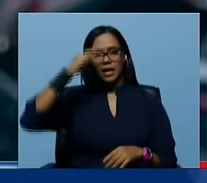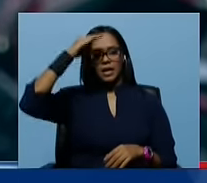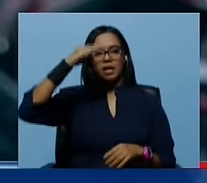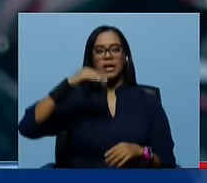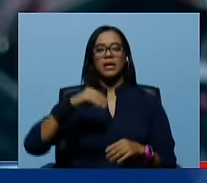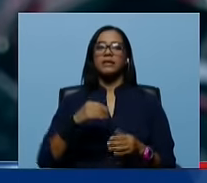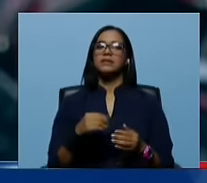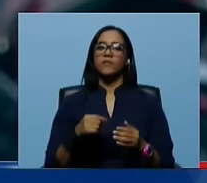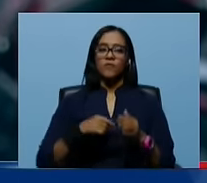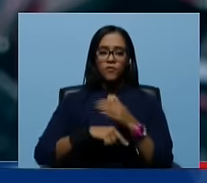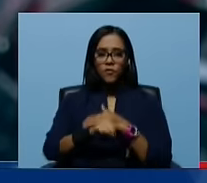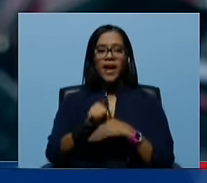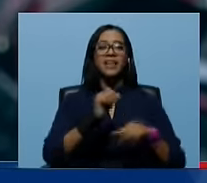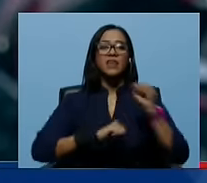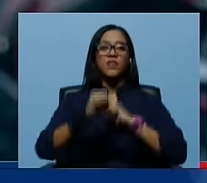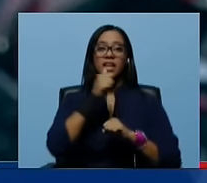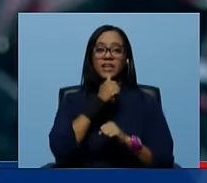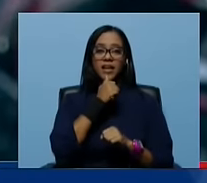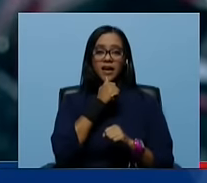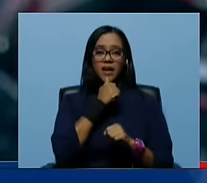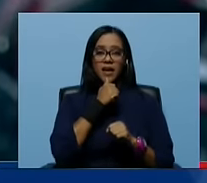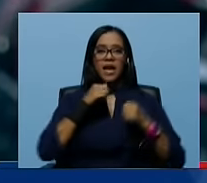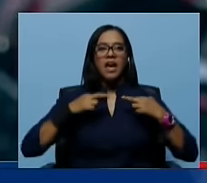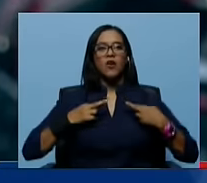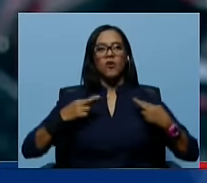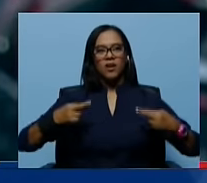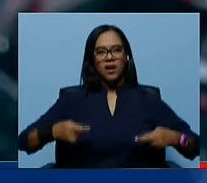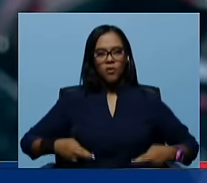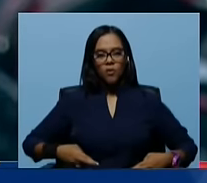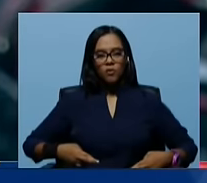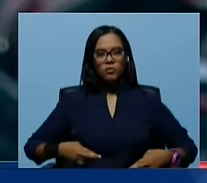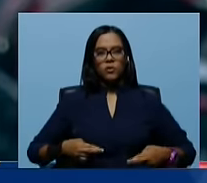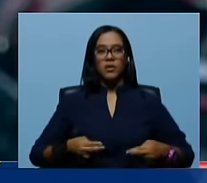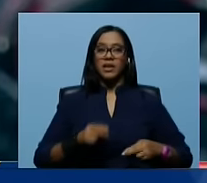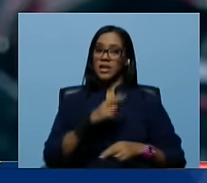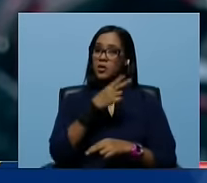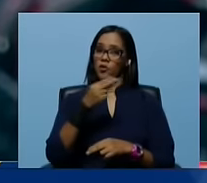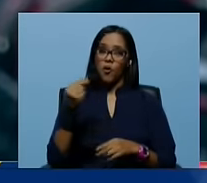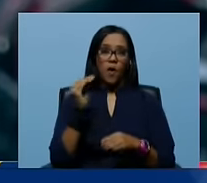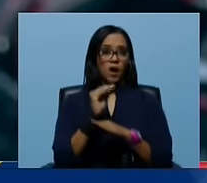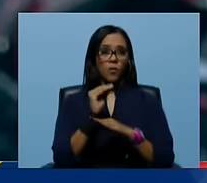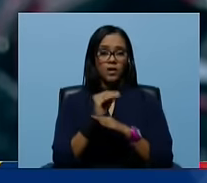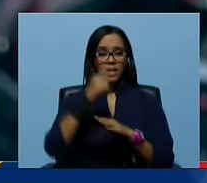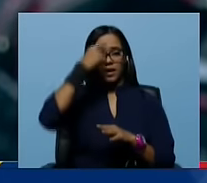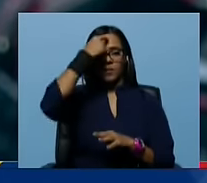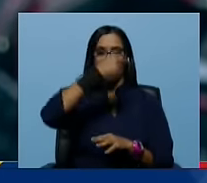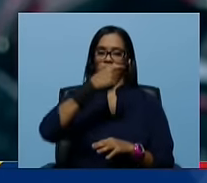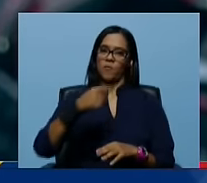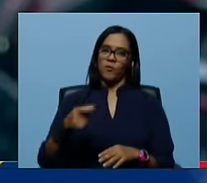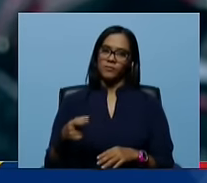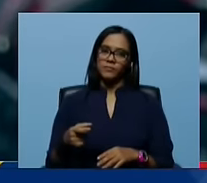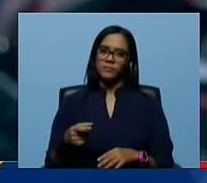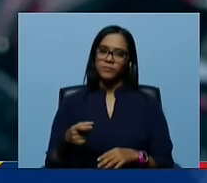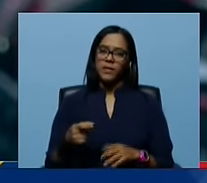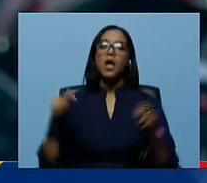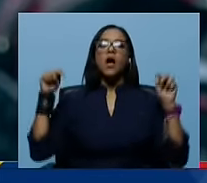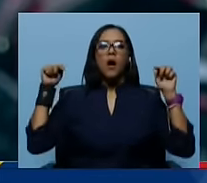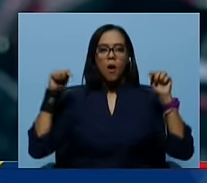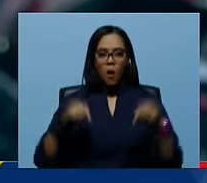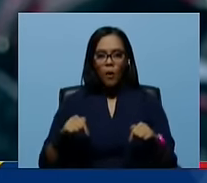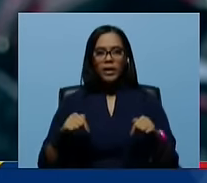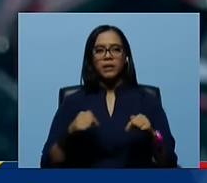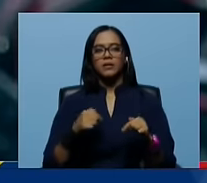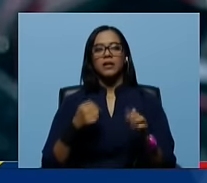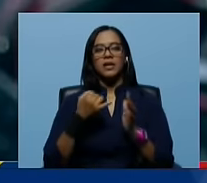Fuerza Armada salió a defender ¿a quién? A los bienes, en vez de cuidar a nuestro pueblo. Hoy los organismos de